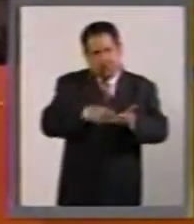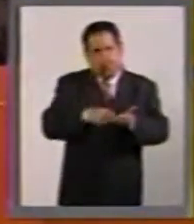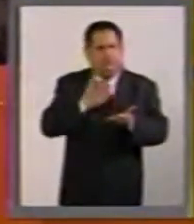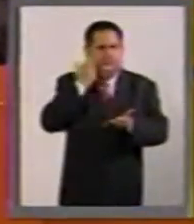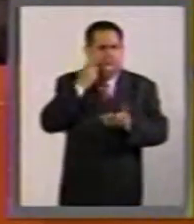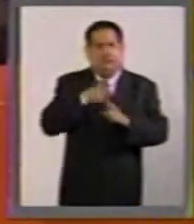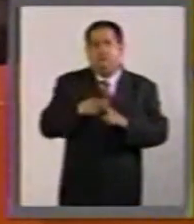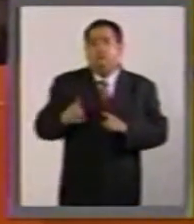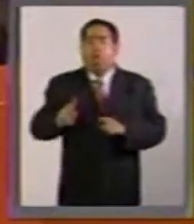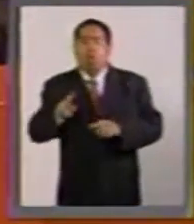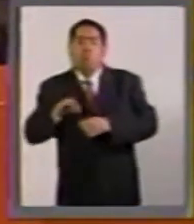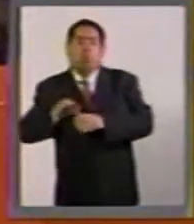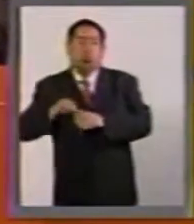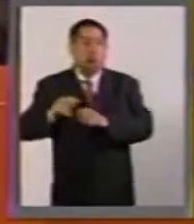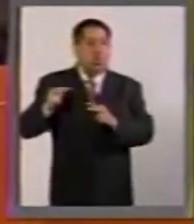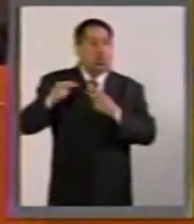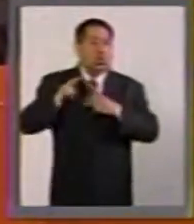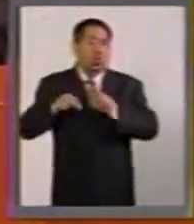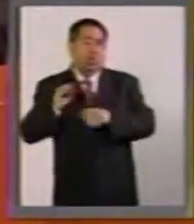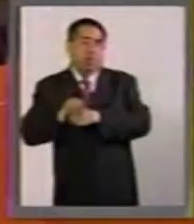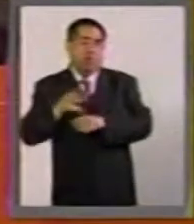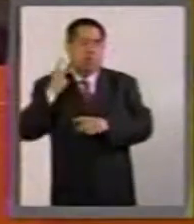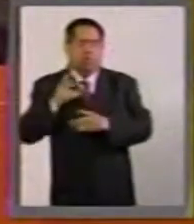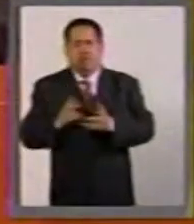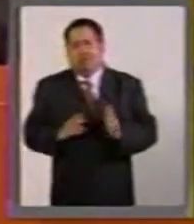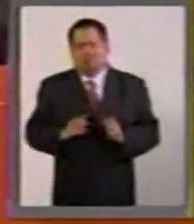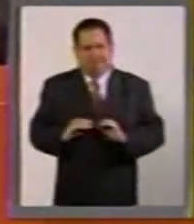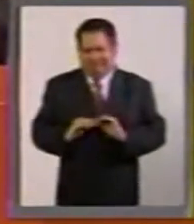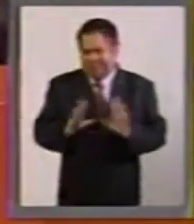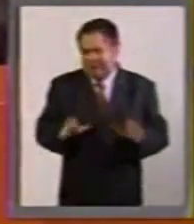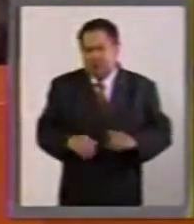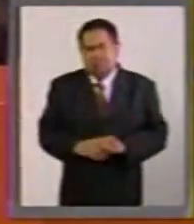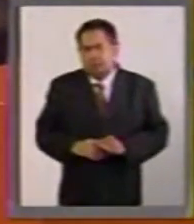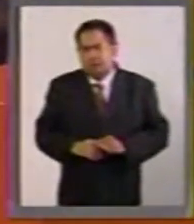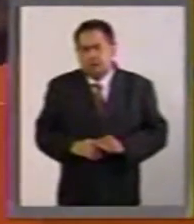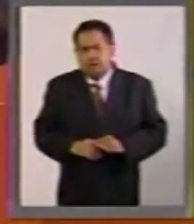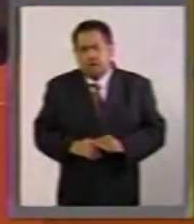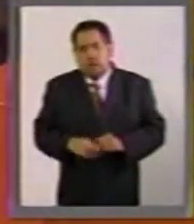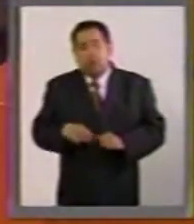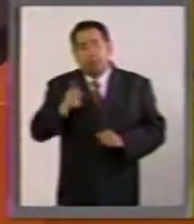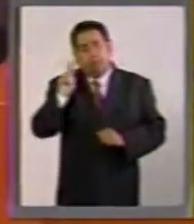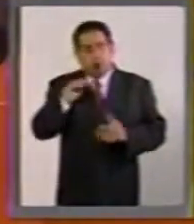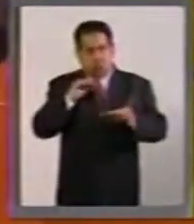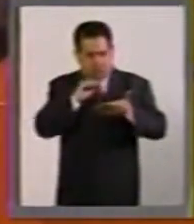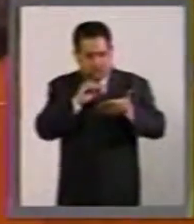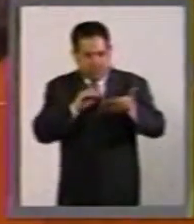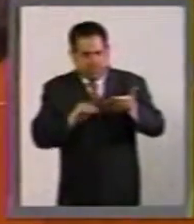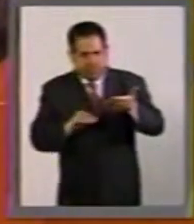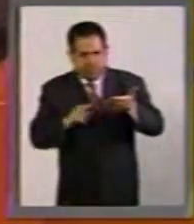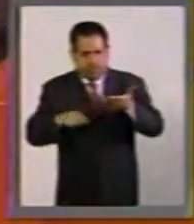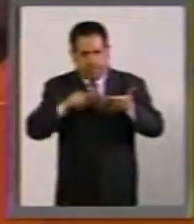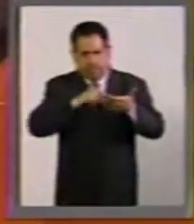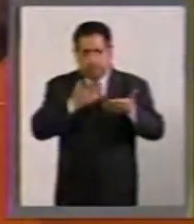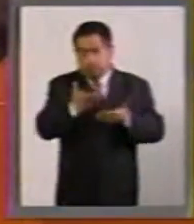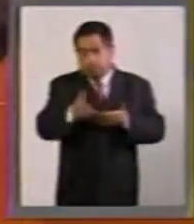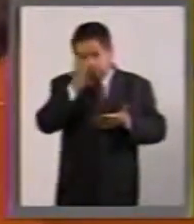propósitos electorales. Es evidente. Pero en la construcción de este punto de